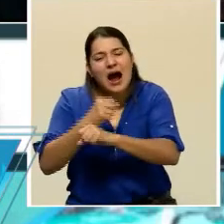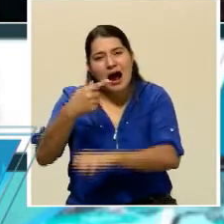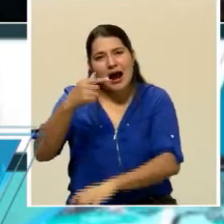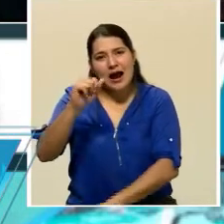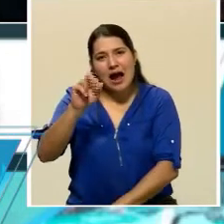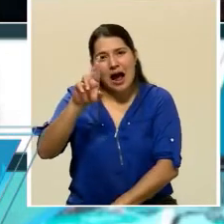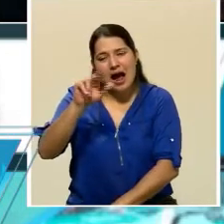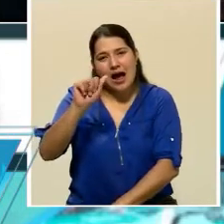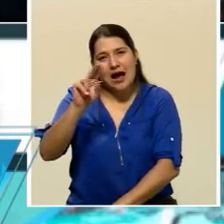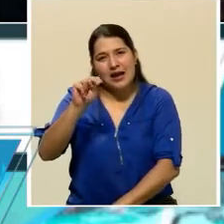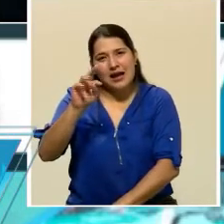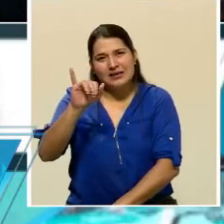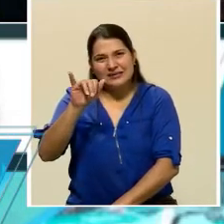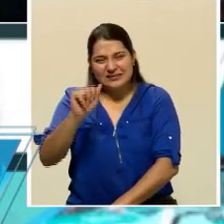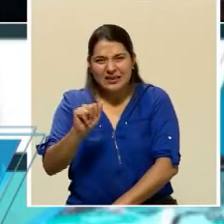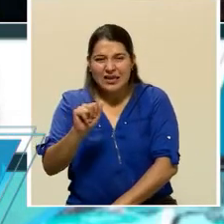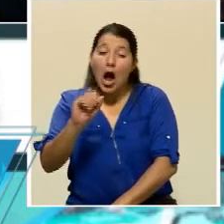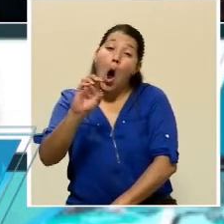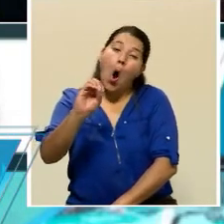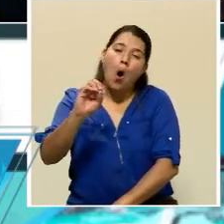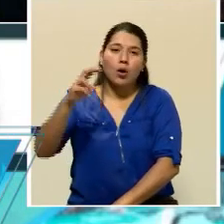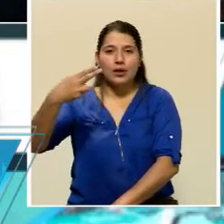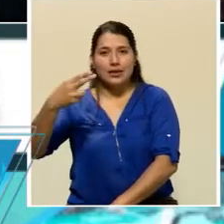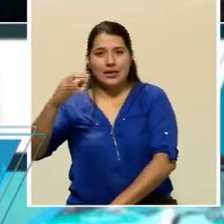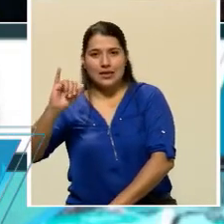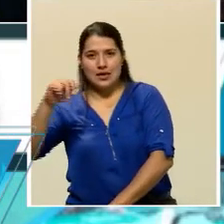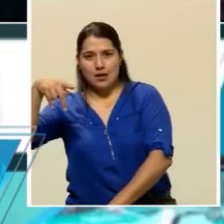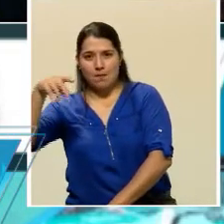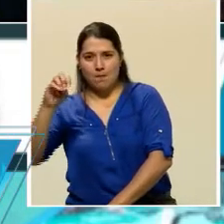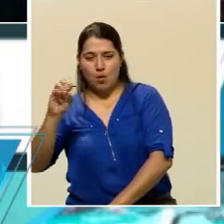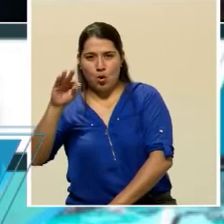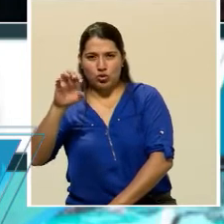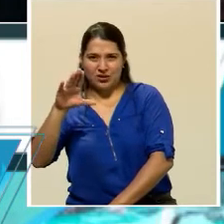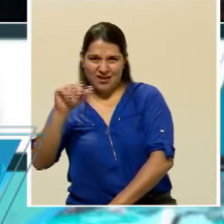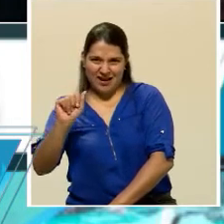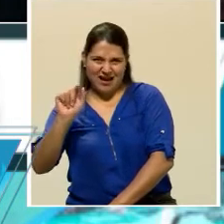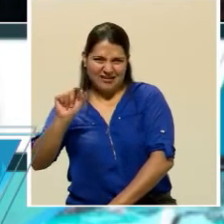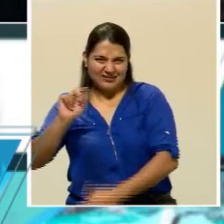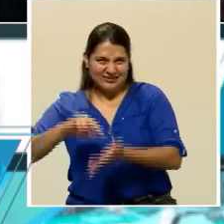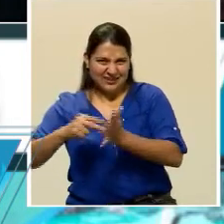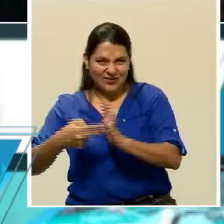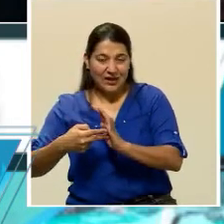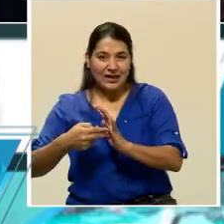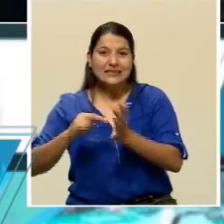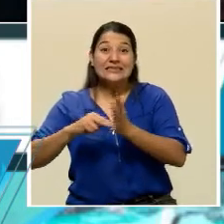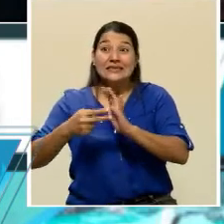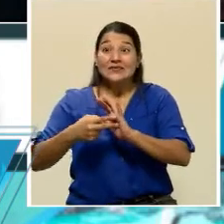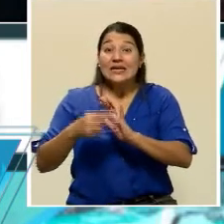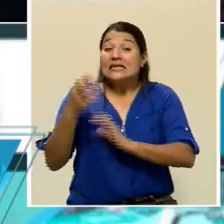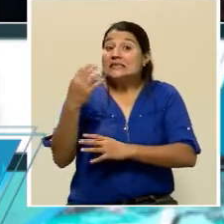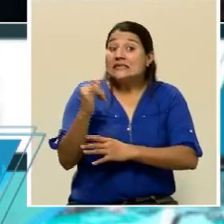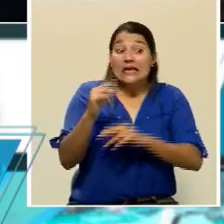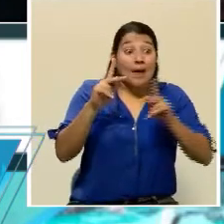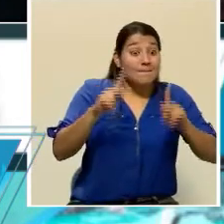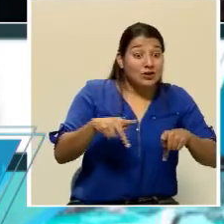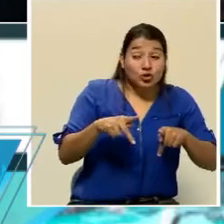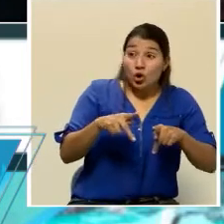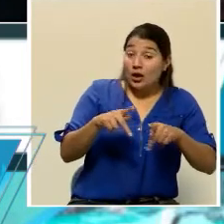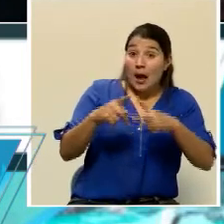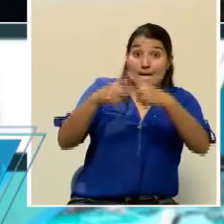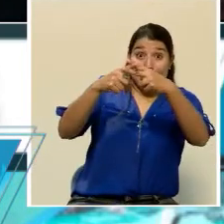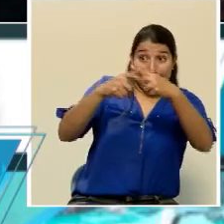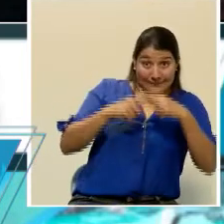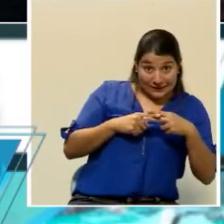que hay 900.000 millones para préstamo, pero es una oferta que la contraparte no puede